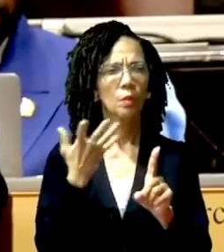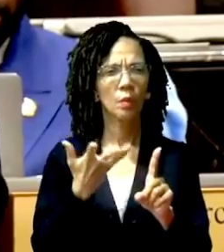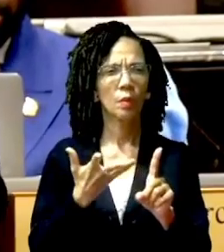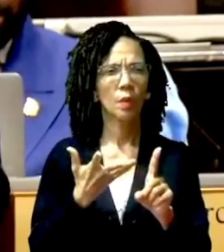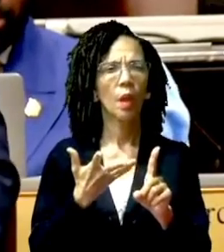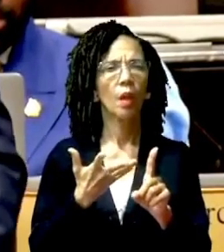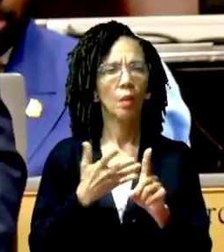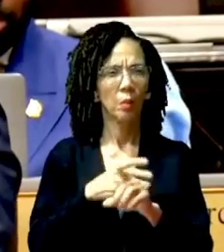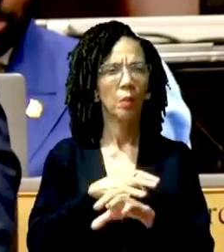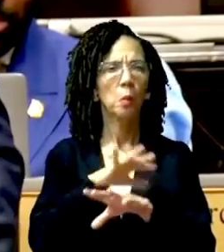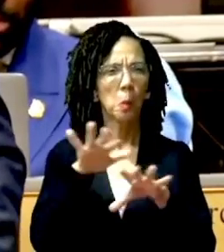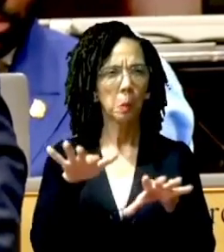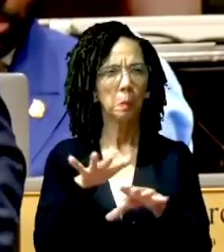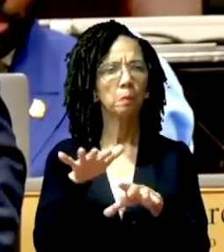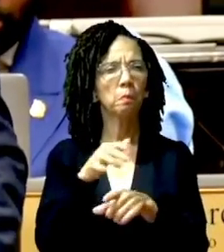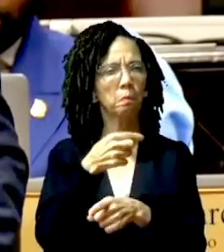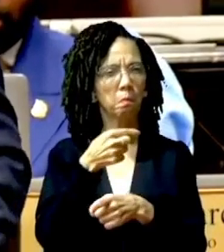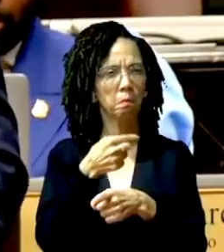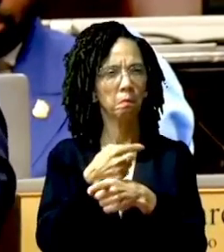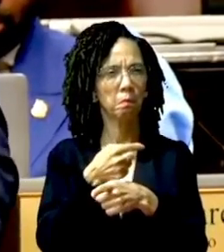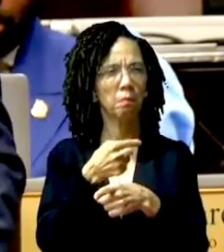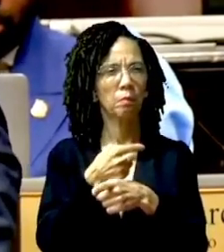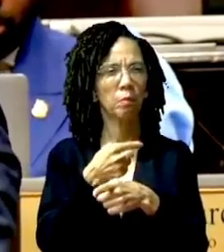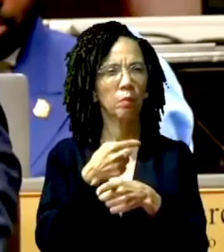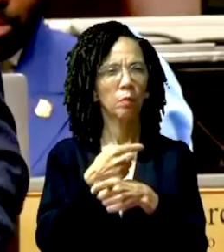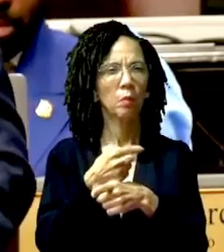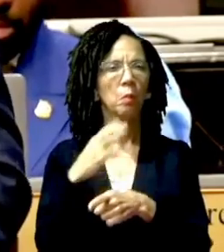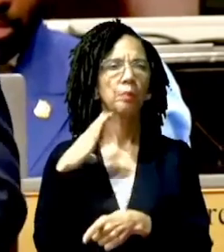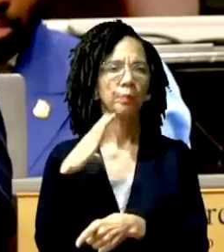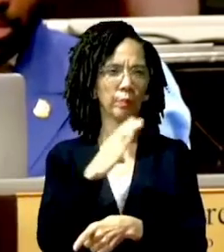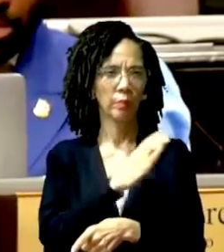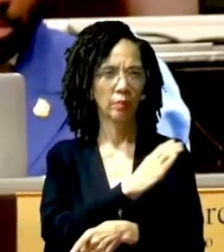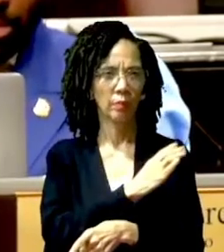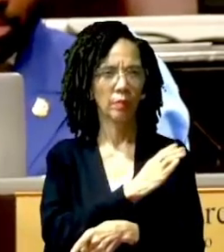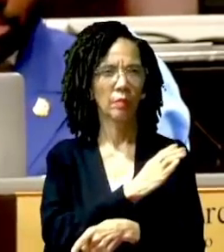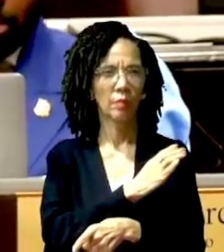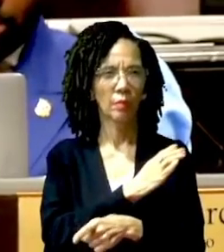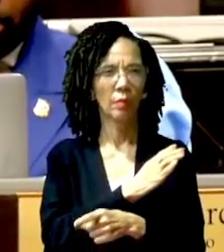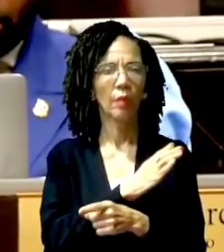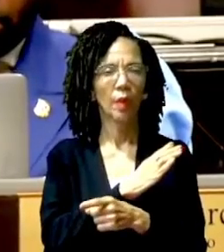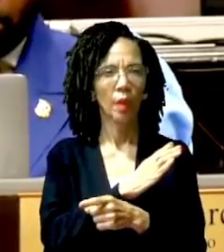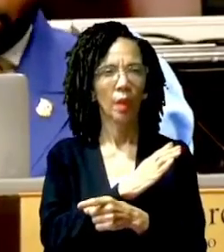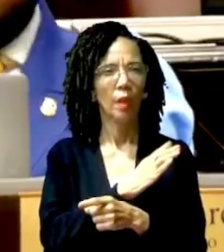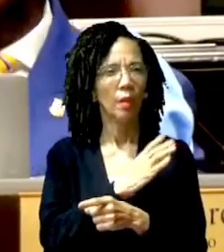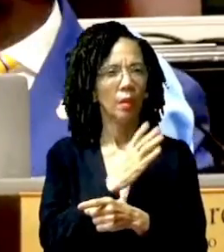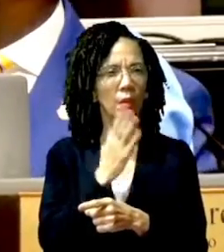en el Congreso Nacional, pero porque el proyecto de ley que se le impone a